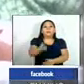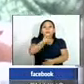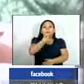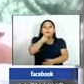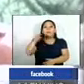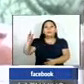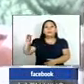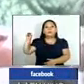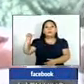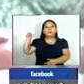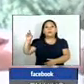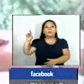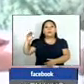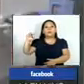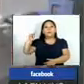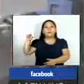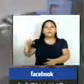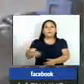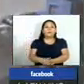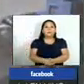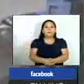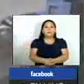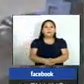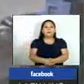es un informe de Marcela Rivera.